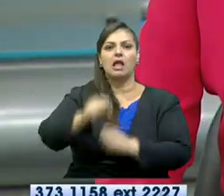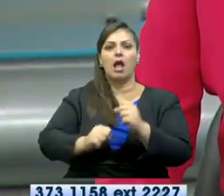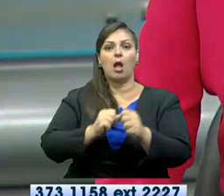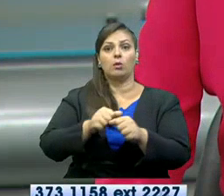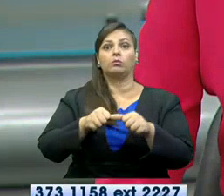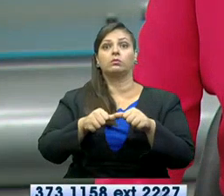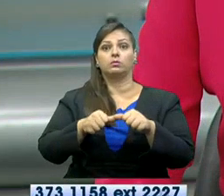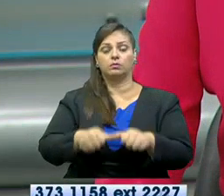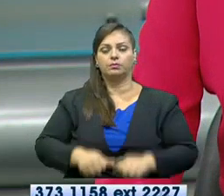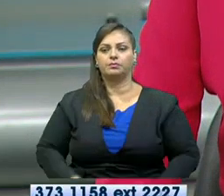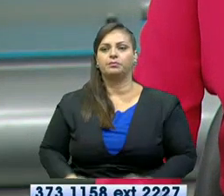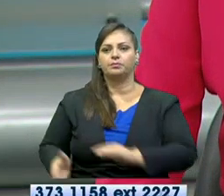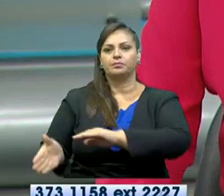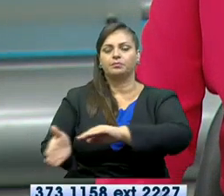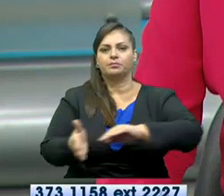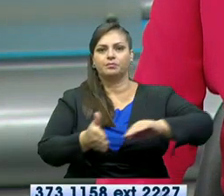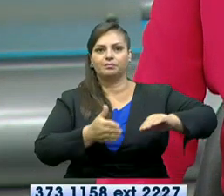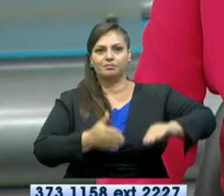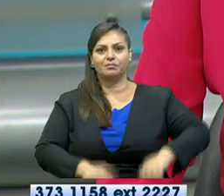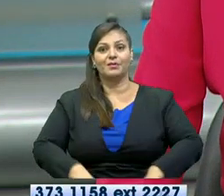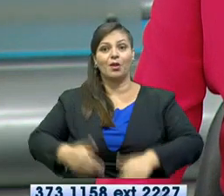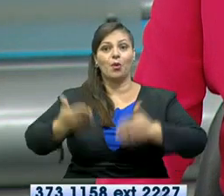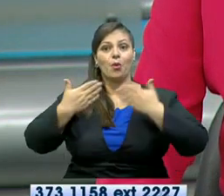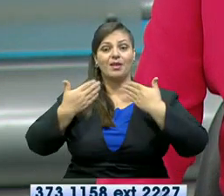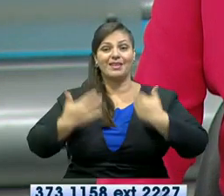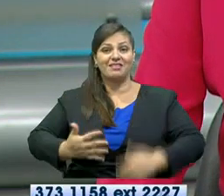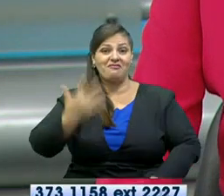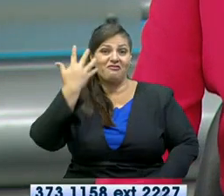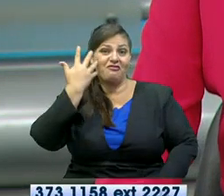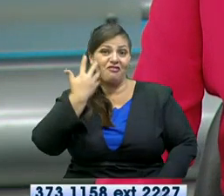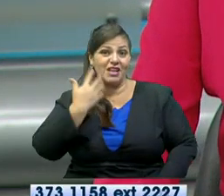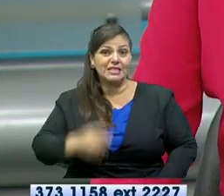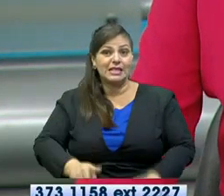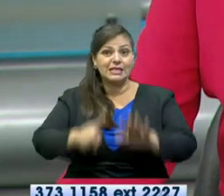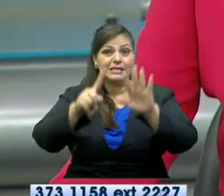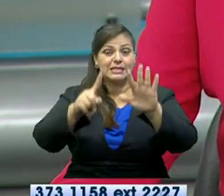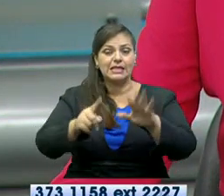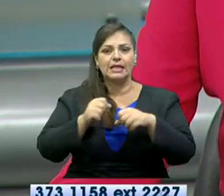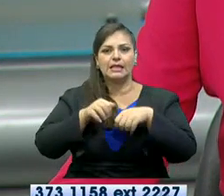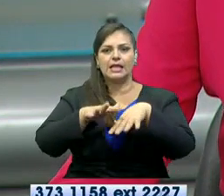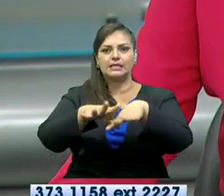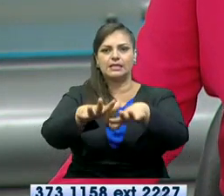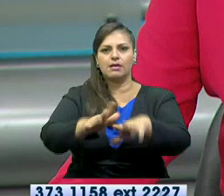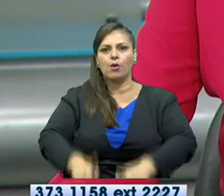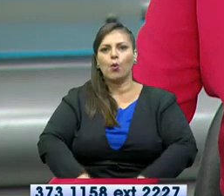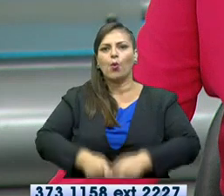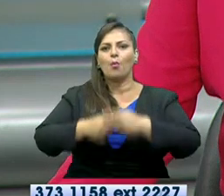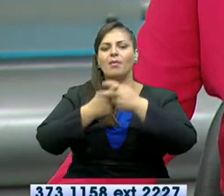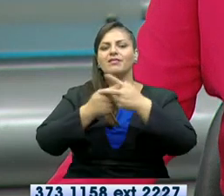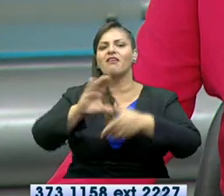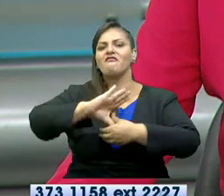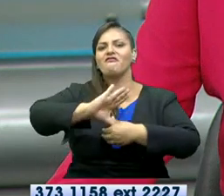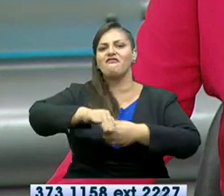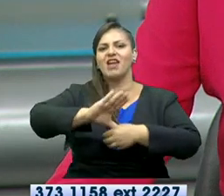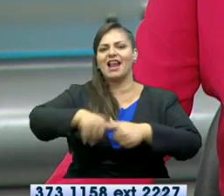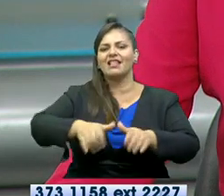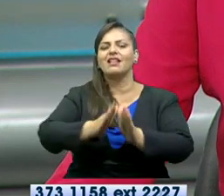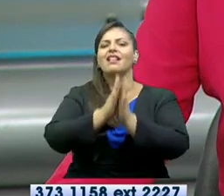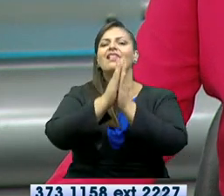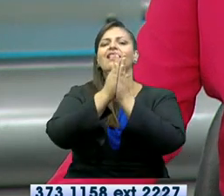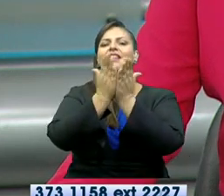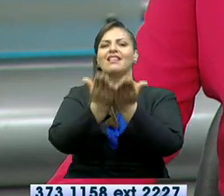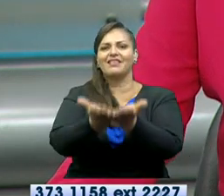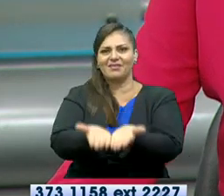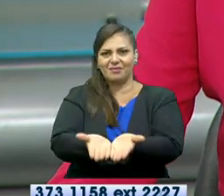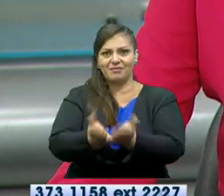El próximo 6 de septiembre inicia la Feria del Libro en Guayaquil. En esta edición participarán 47 escritores nacionales